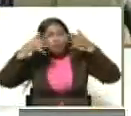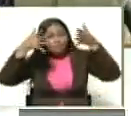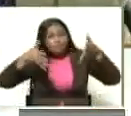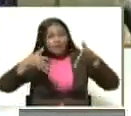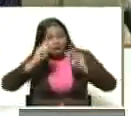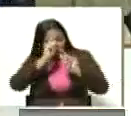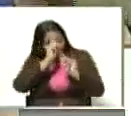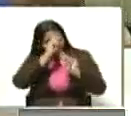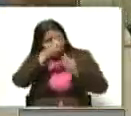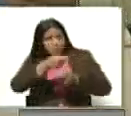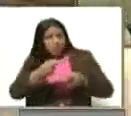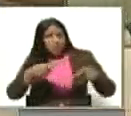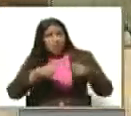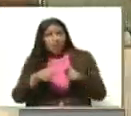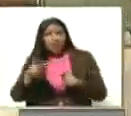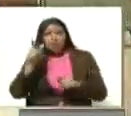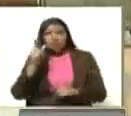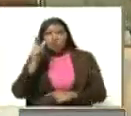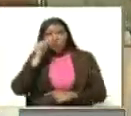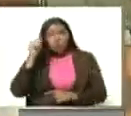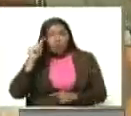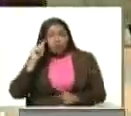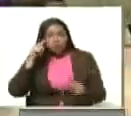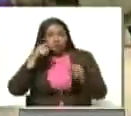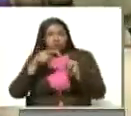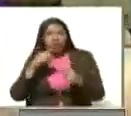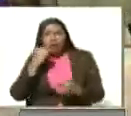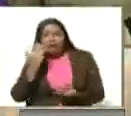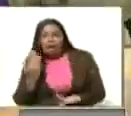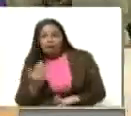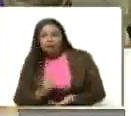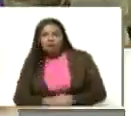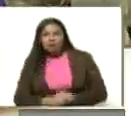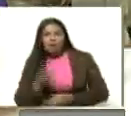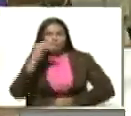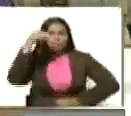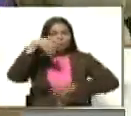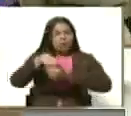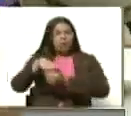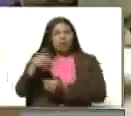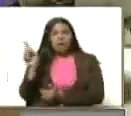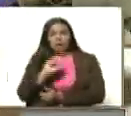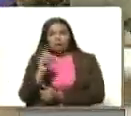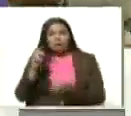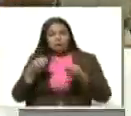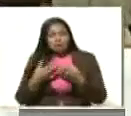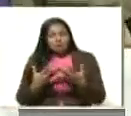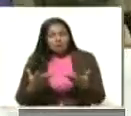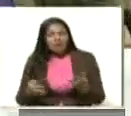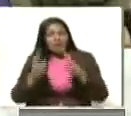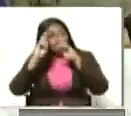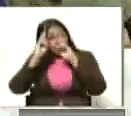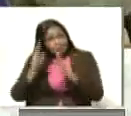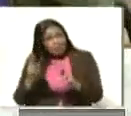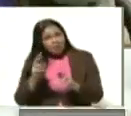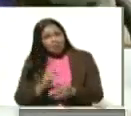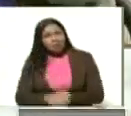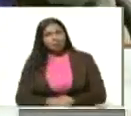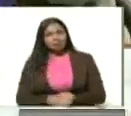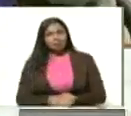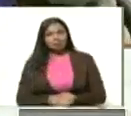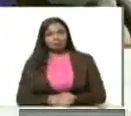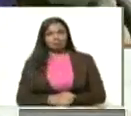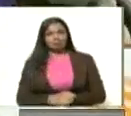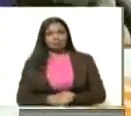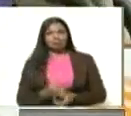reconocernos. Todas y todos tenemos nuestras creencias, lo que no hay que imponerlas, hay que fluir, hay que respetar. Y en